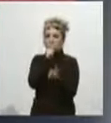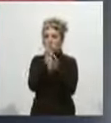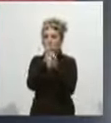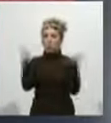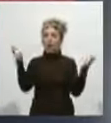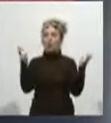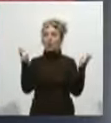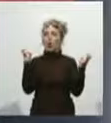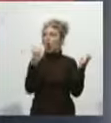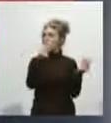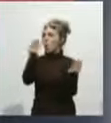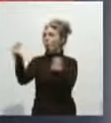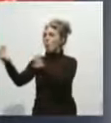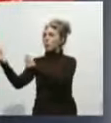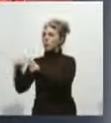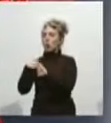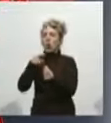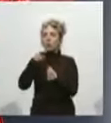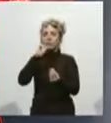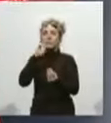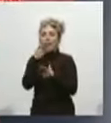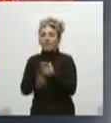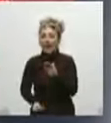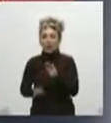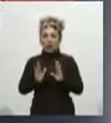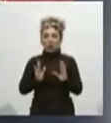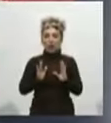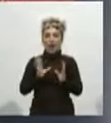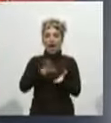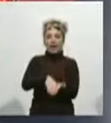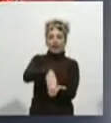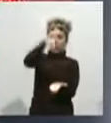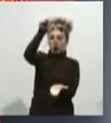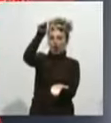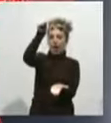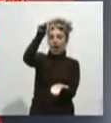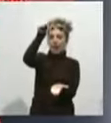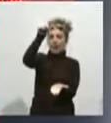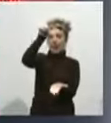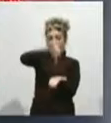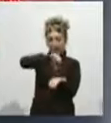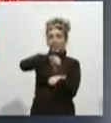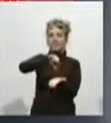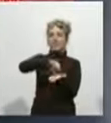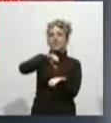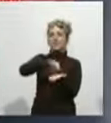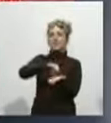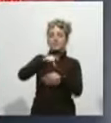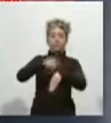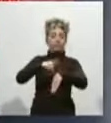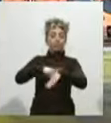tantos, claro, yo tengo la boca tan grande que se me escapan las palabras. En el recinto ferial de la ciudad de Arrecife, siendo